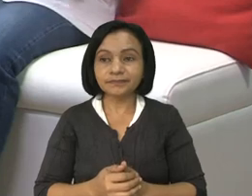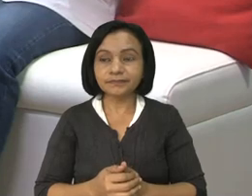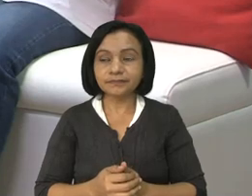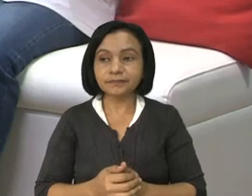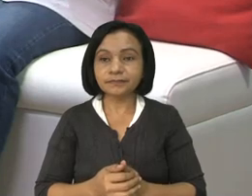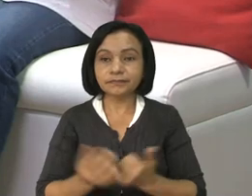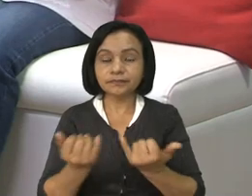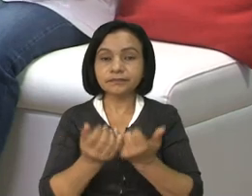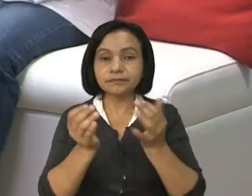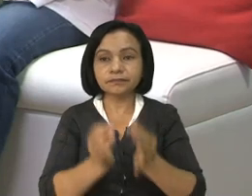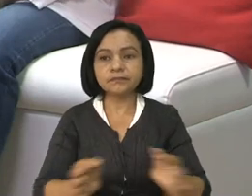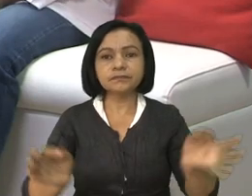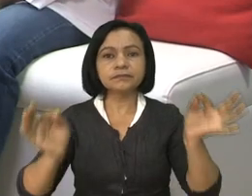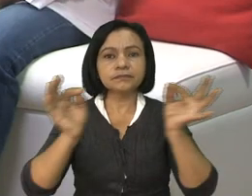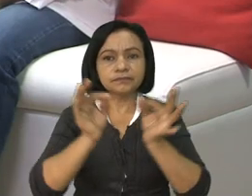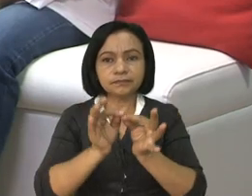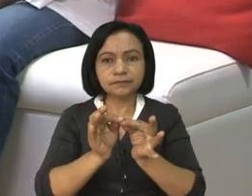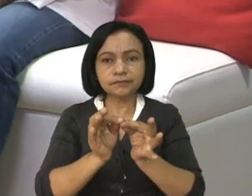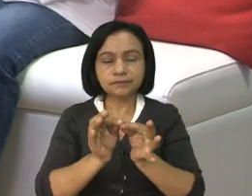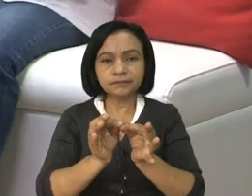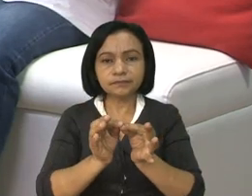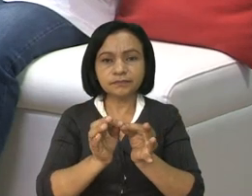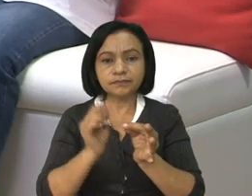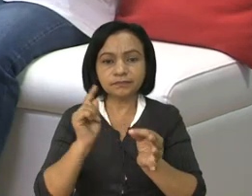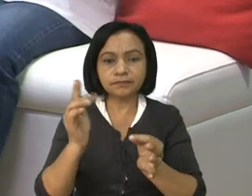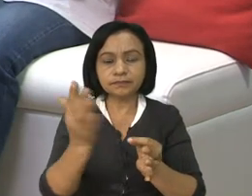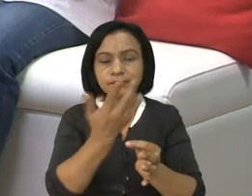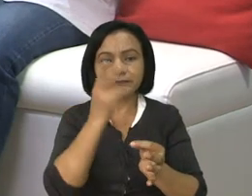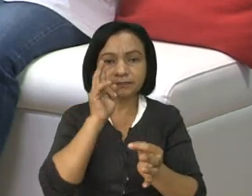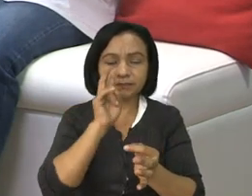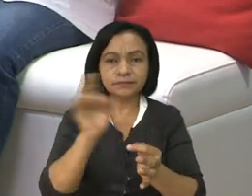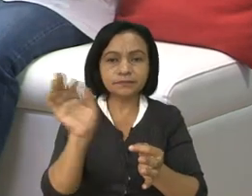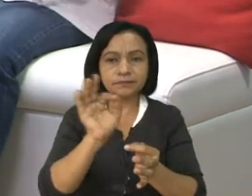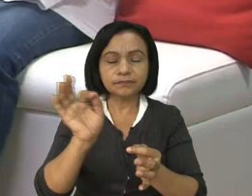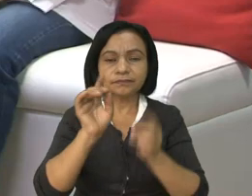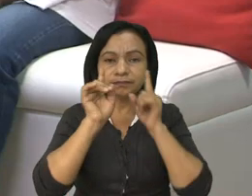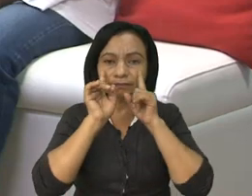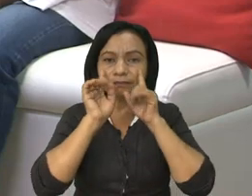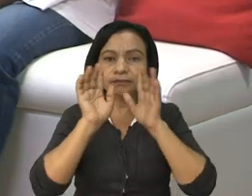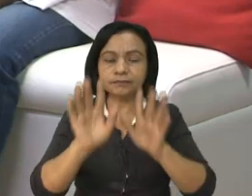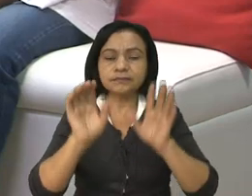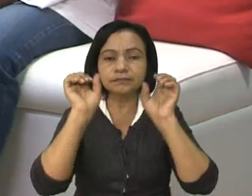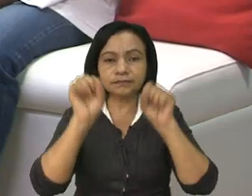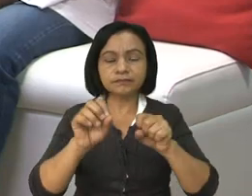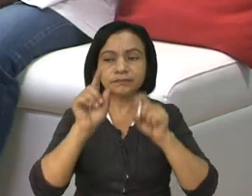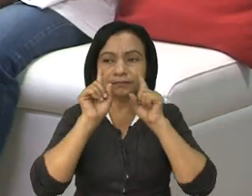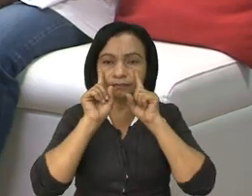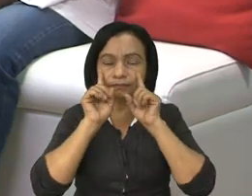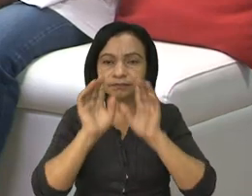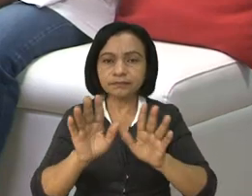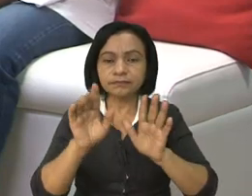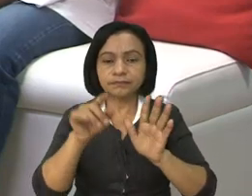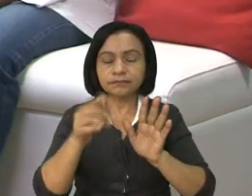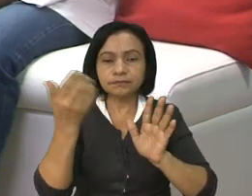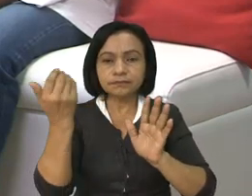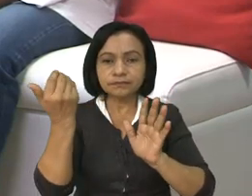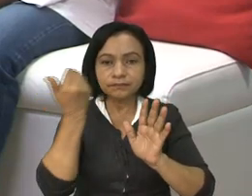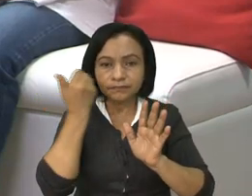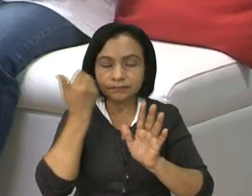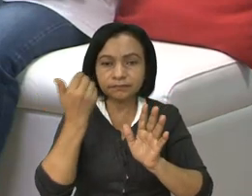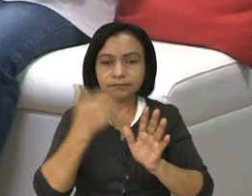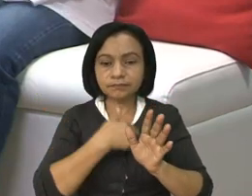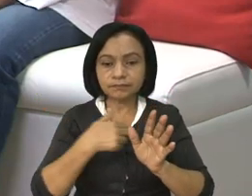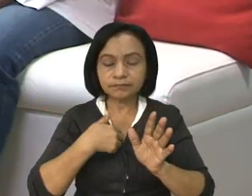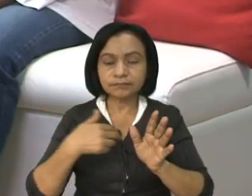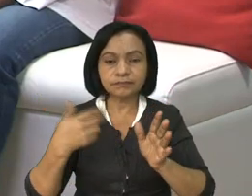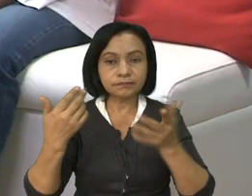Pero lo importante es que nosotros ver de qué forma podemos prevenir esos parásitos que